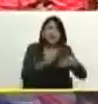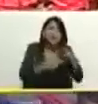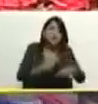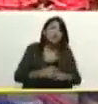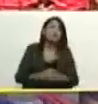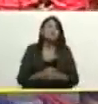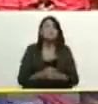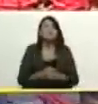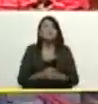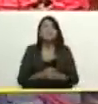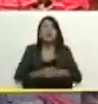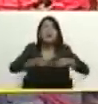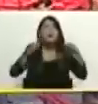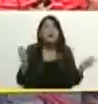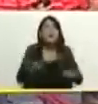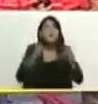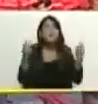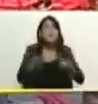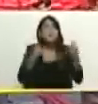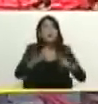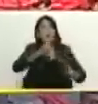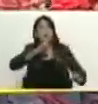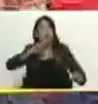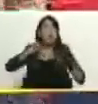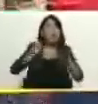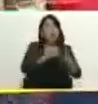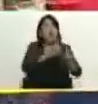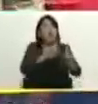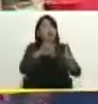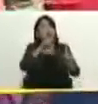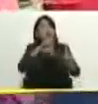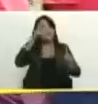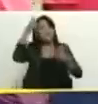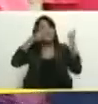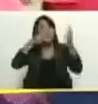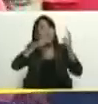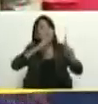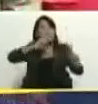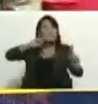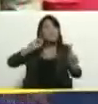Campañas de odio contra el comandante Chávez.